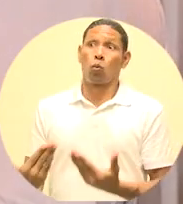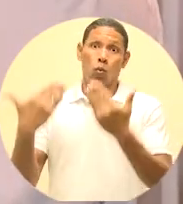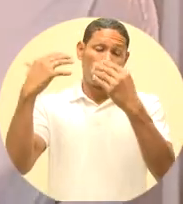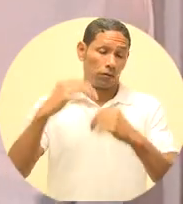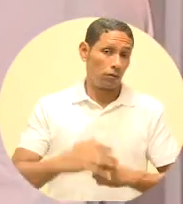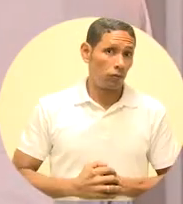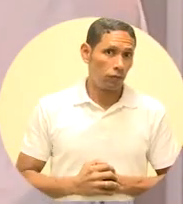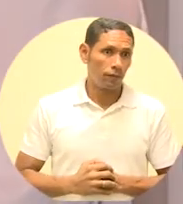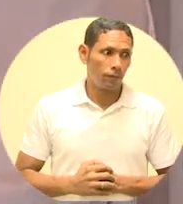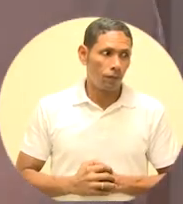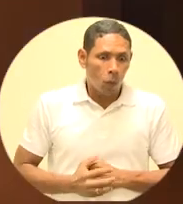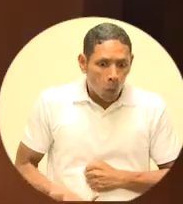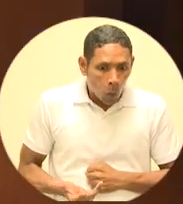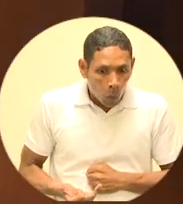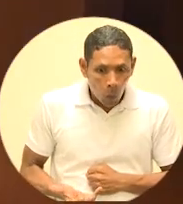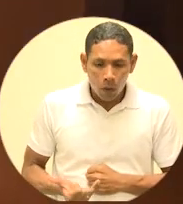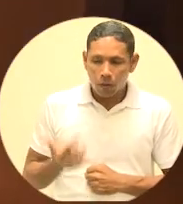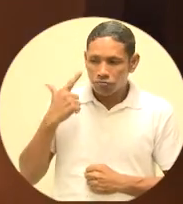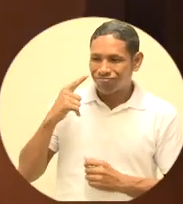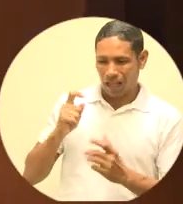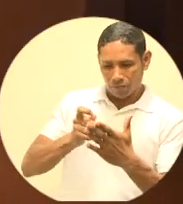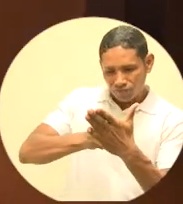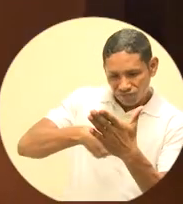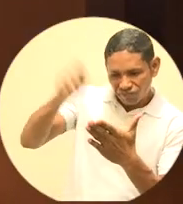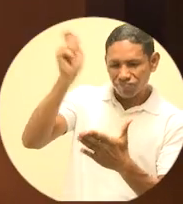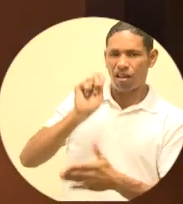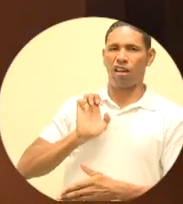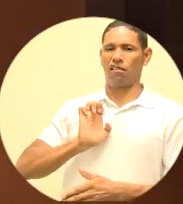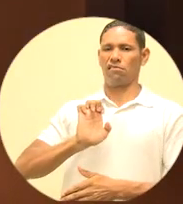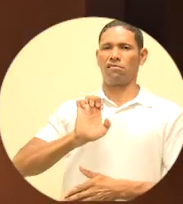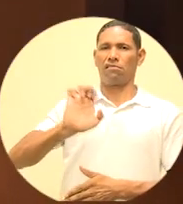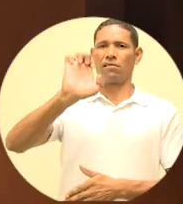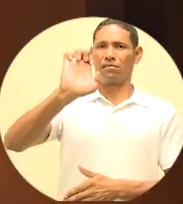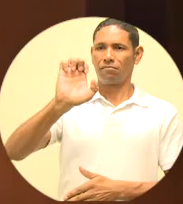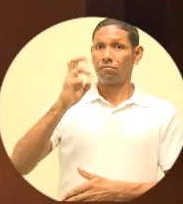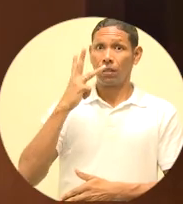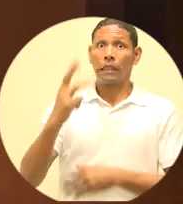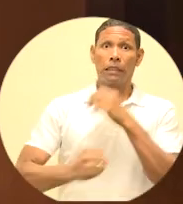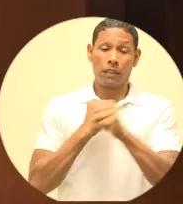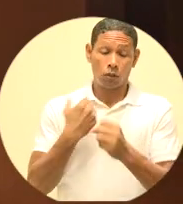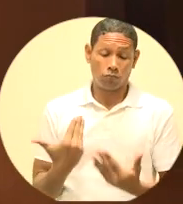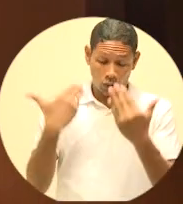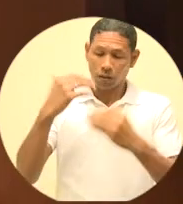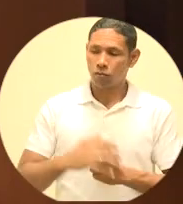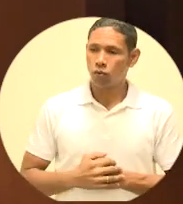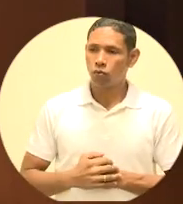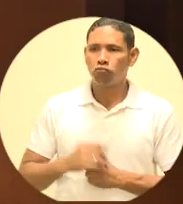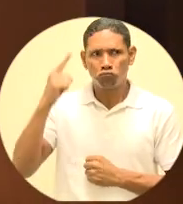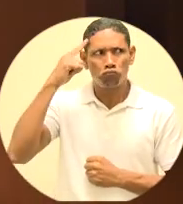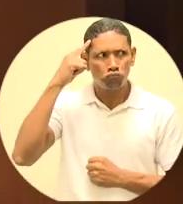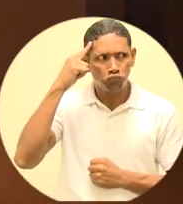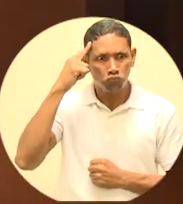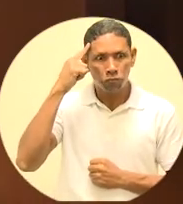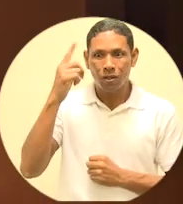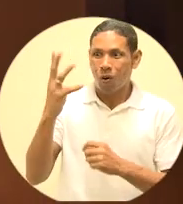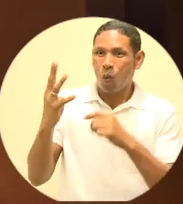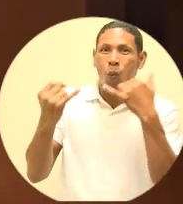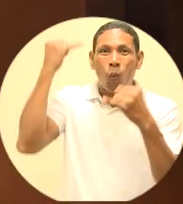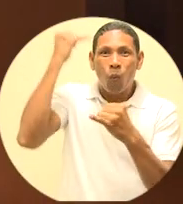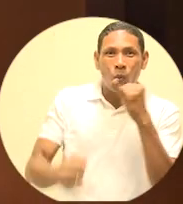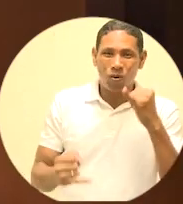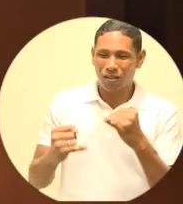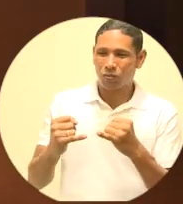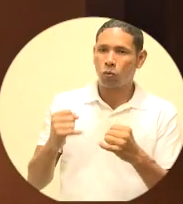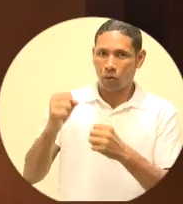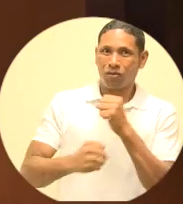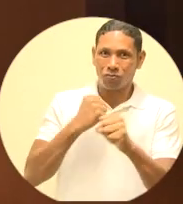De hecho, hoy se le brindó una calificación de excelente en su gestión de estos últimos 3 años y creemos que va a completar todo su